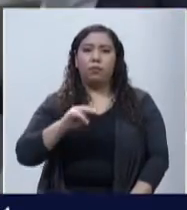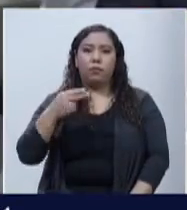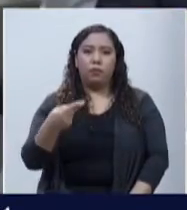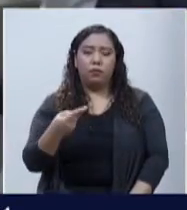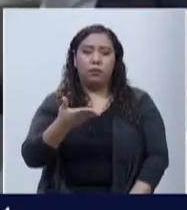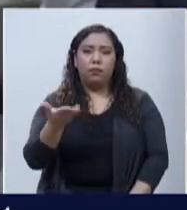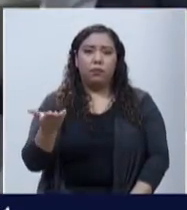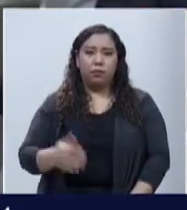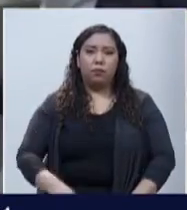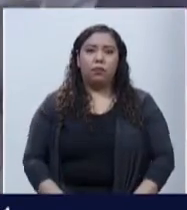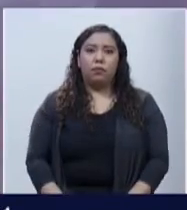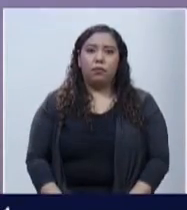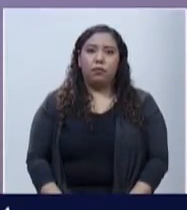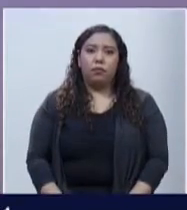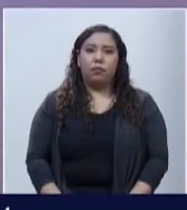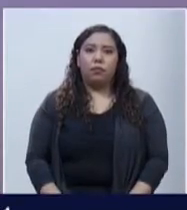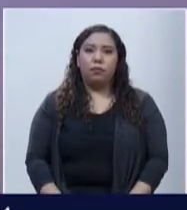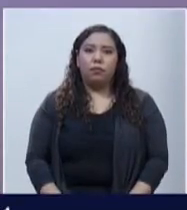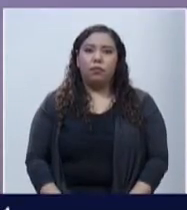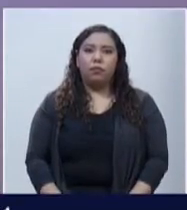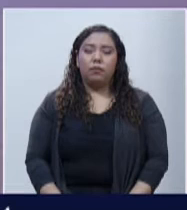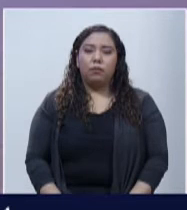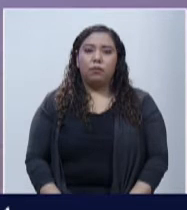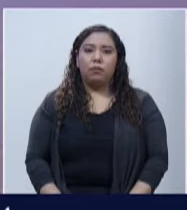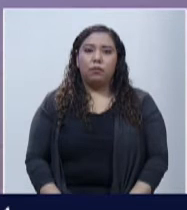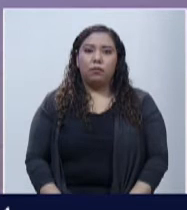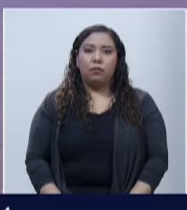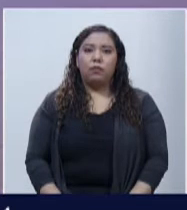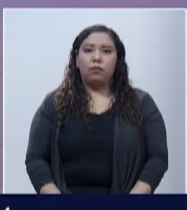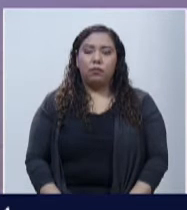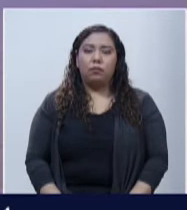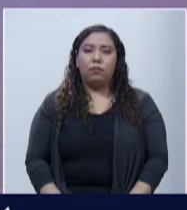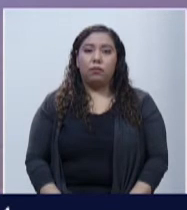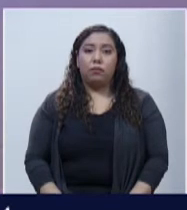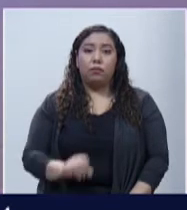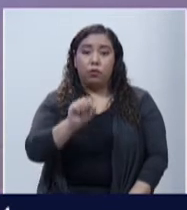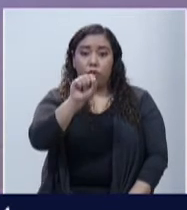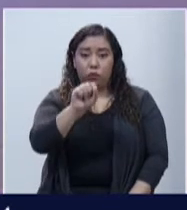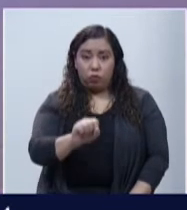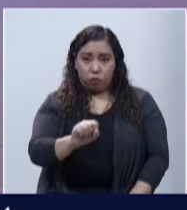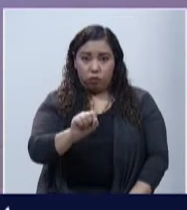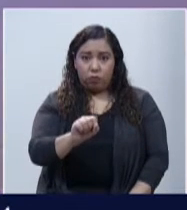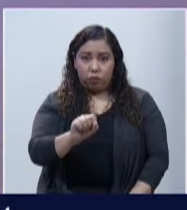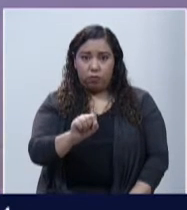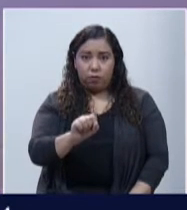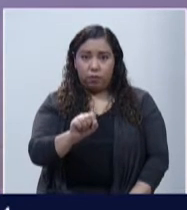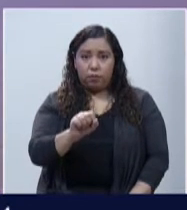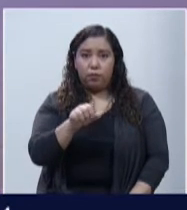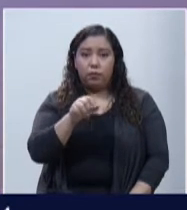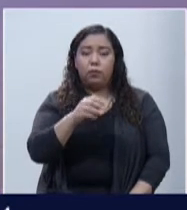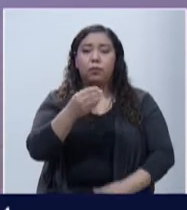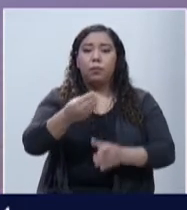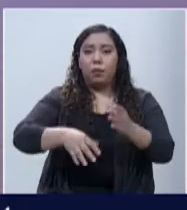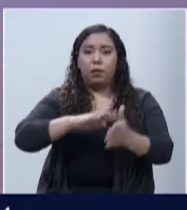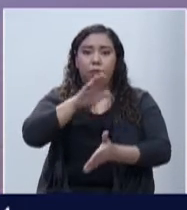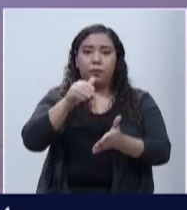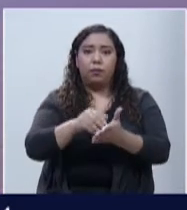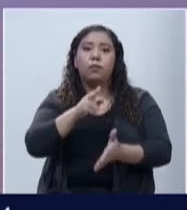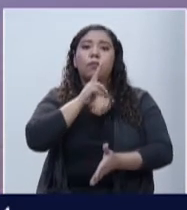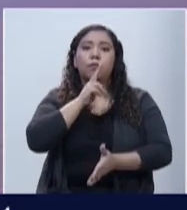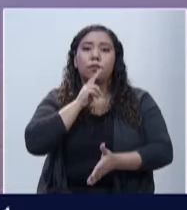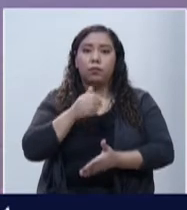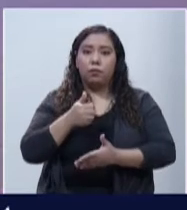honduras de la zona sur del país con apoyo del banco central de honduras se llevó a cabo la remodelación